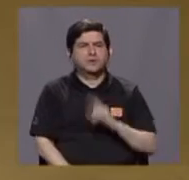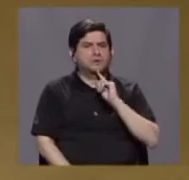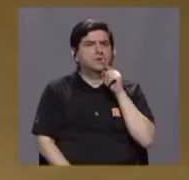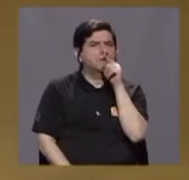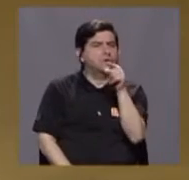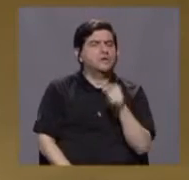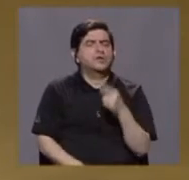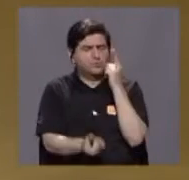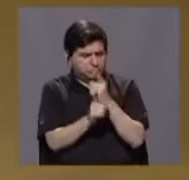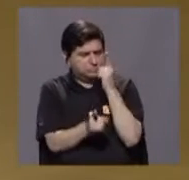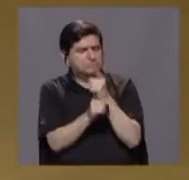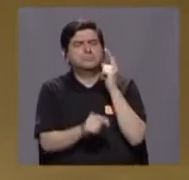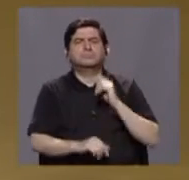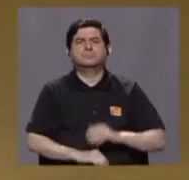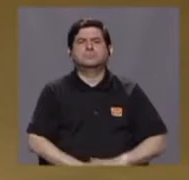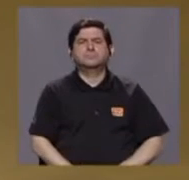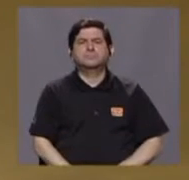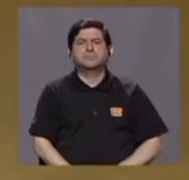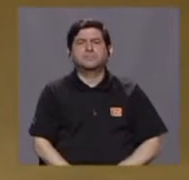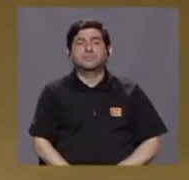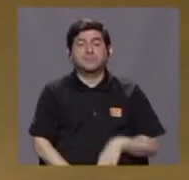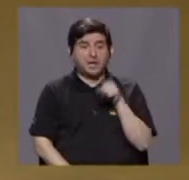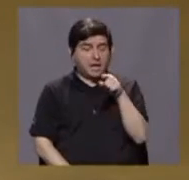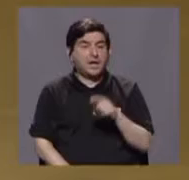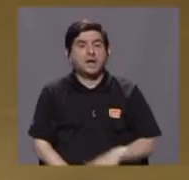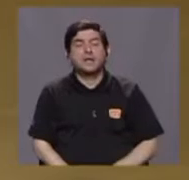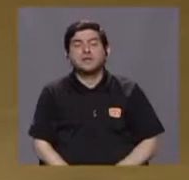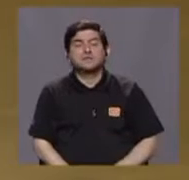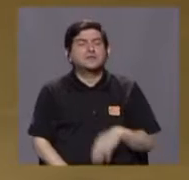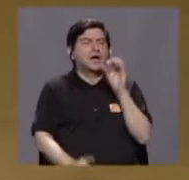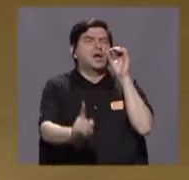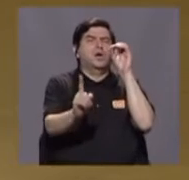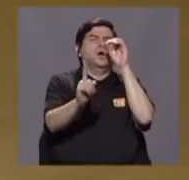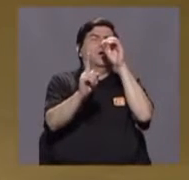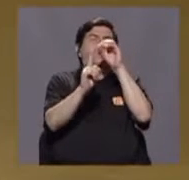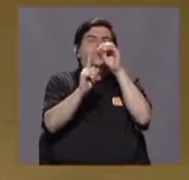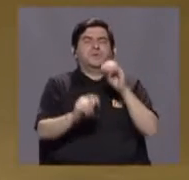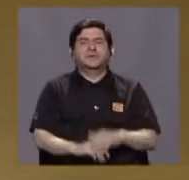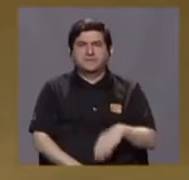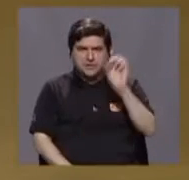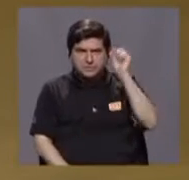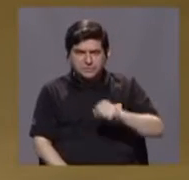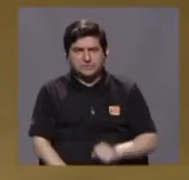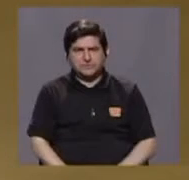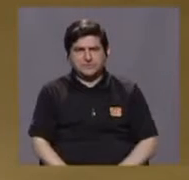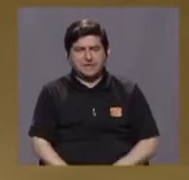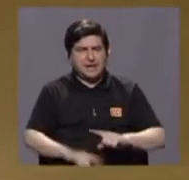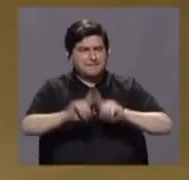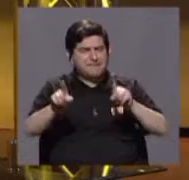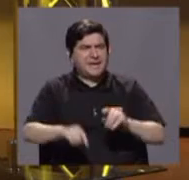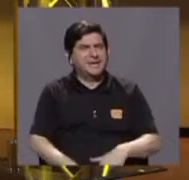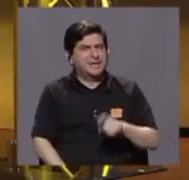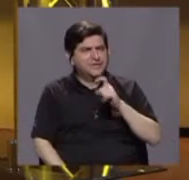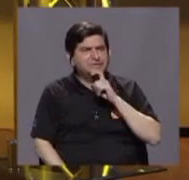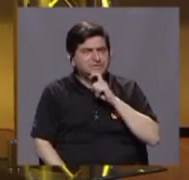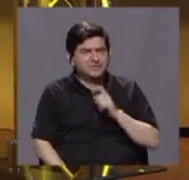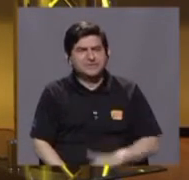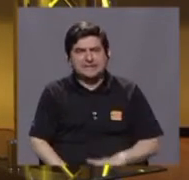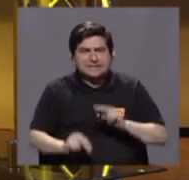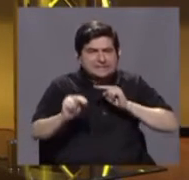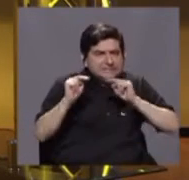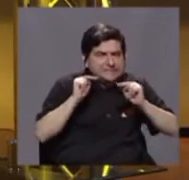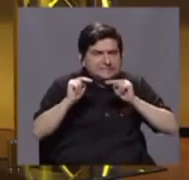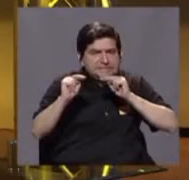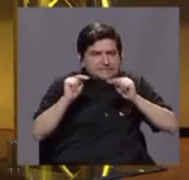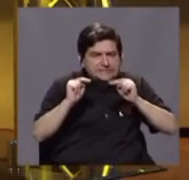es cierto, es la gran ilusión, es el gran objetivo, pero que se mueve con muchas dificultades, con unas transacciones